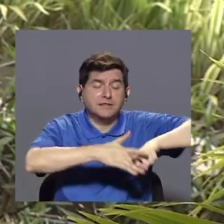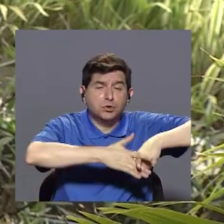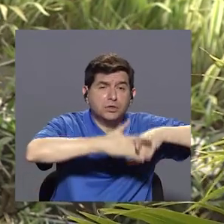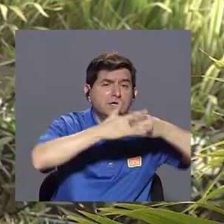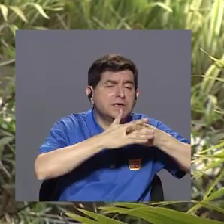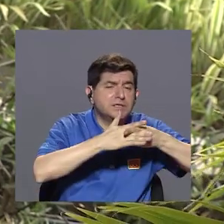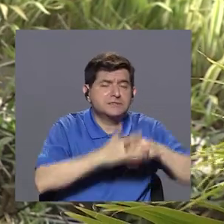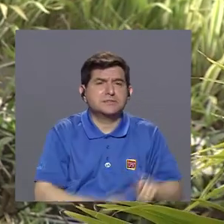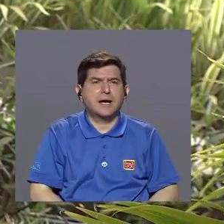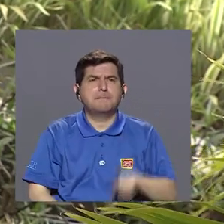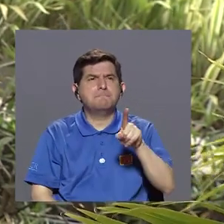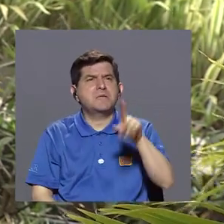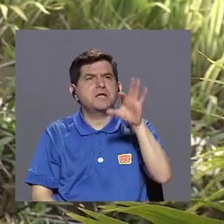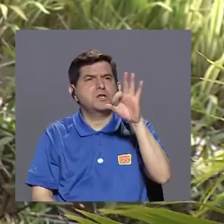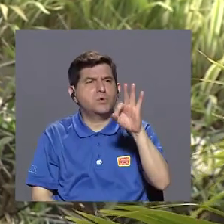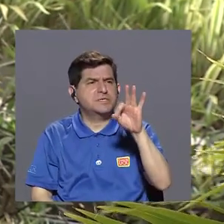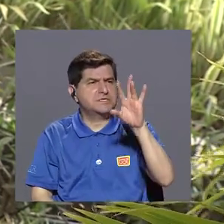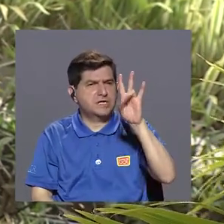nació en